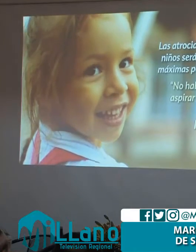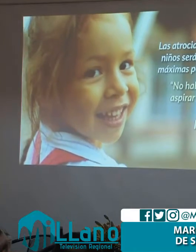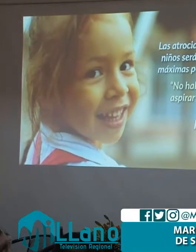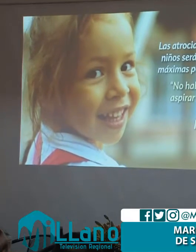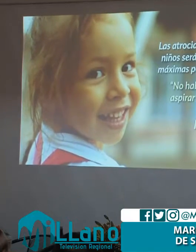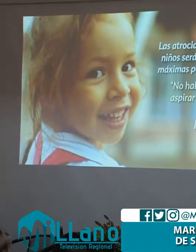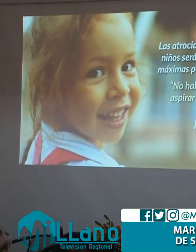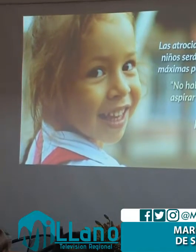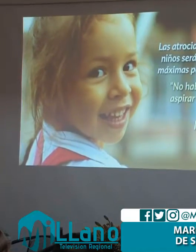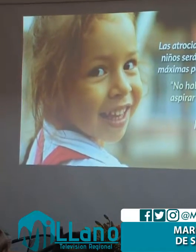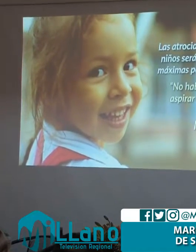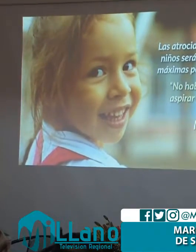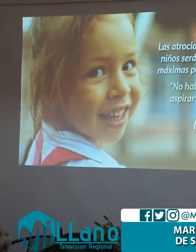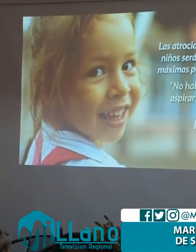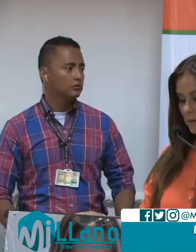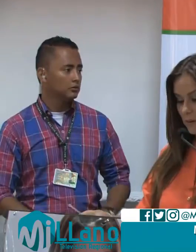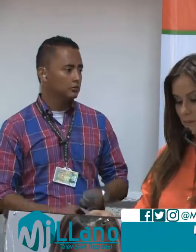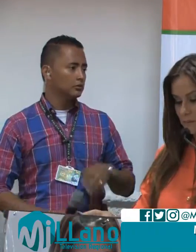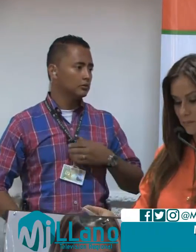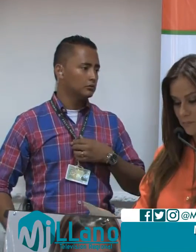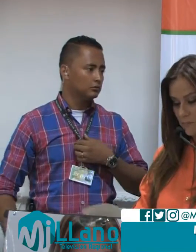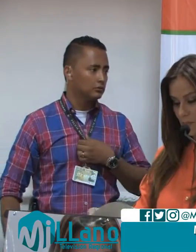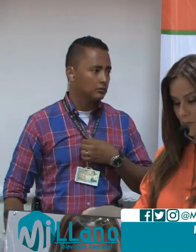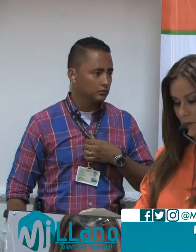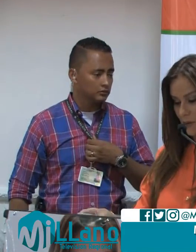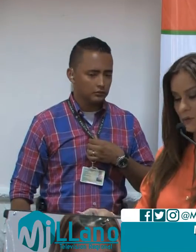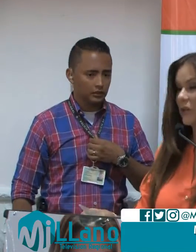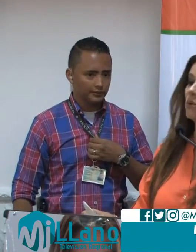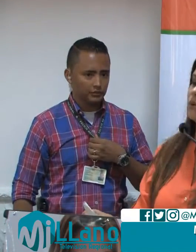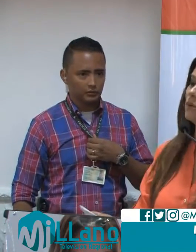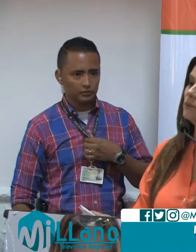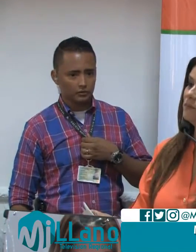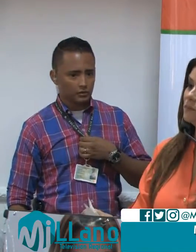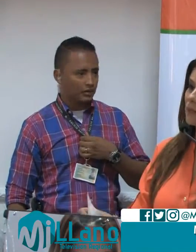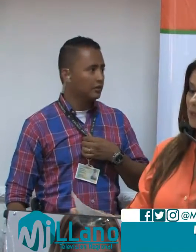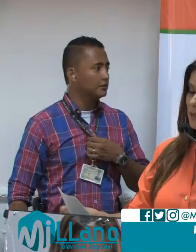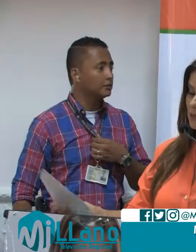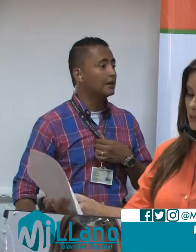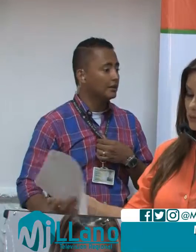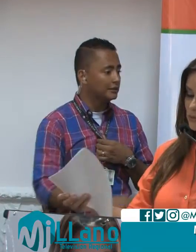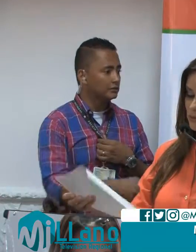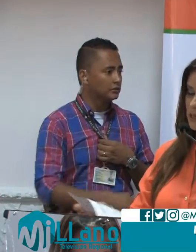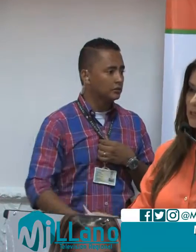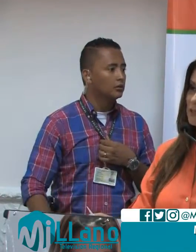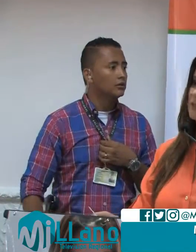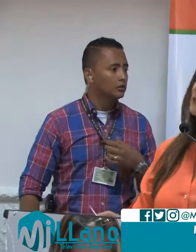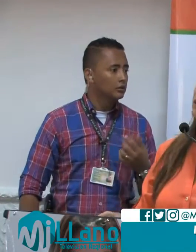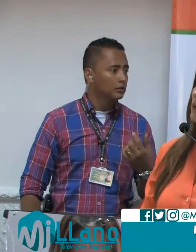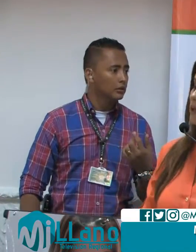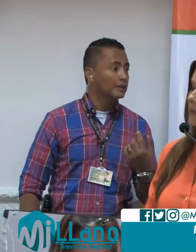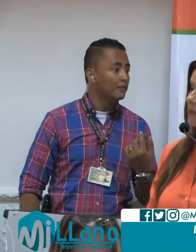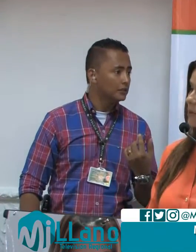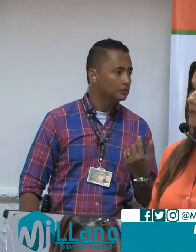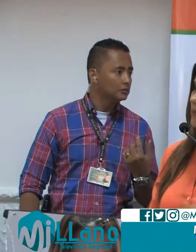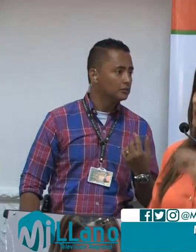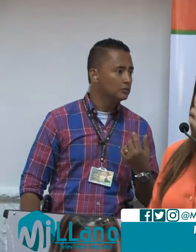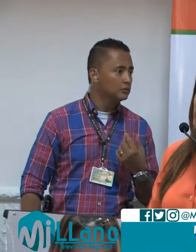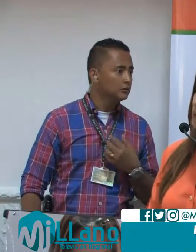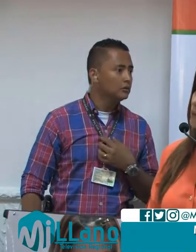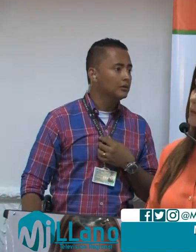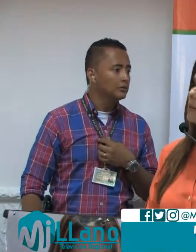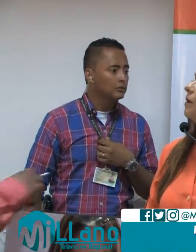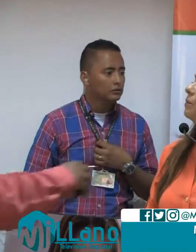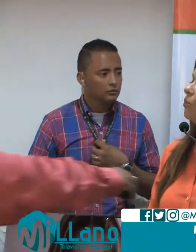Llano colombiano y sus habitantes. Los saludo a todos ustedes, de